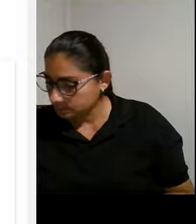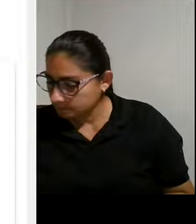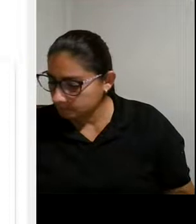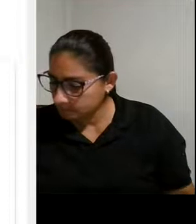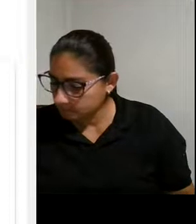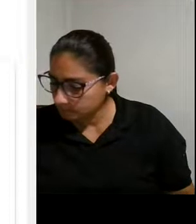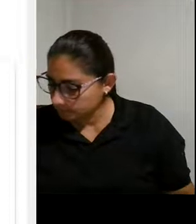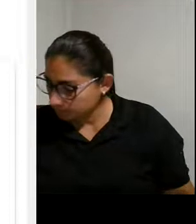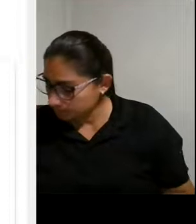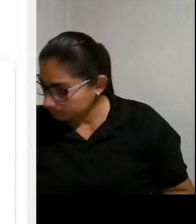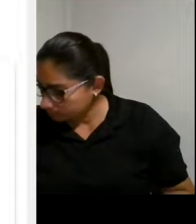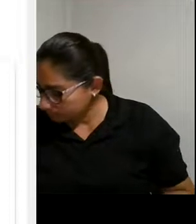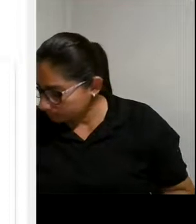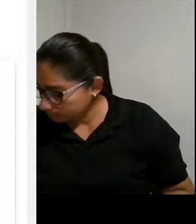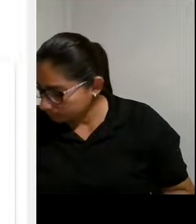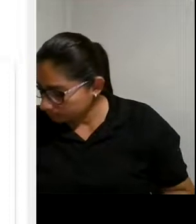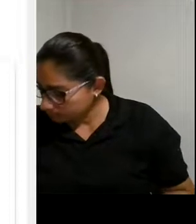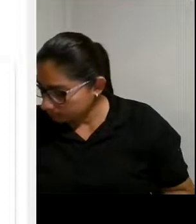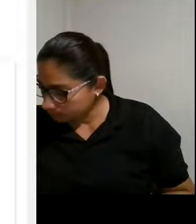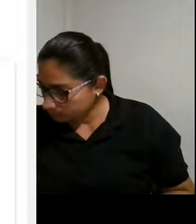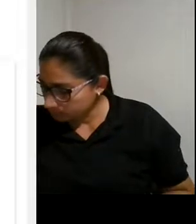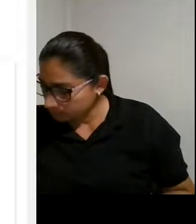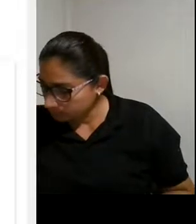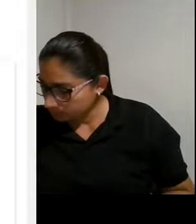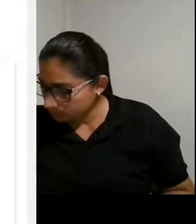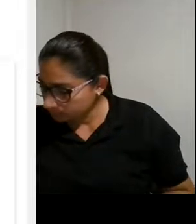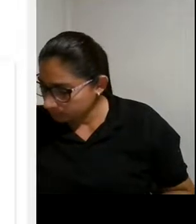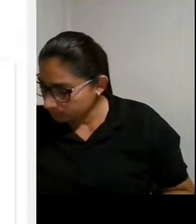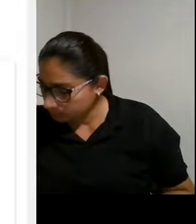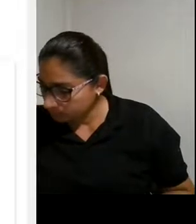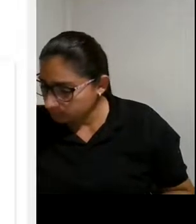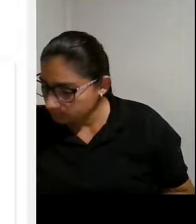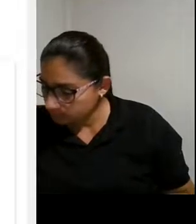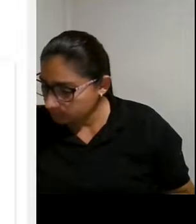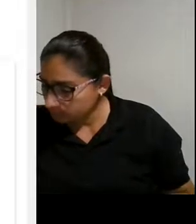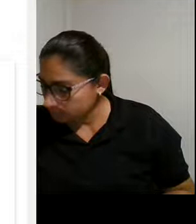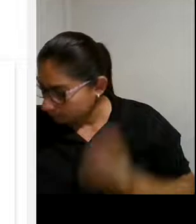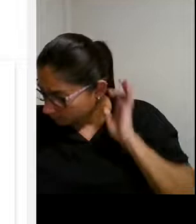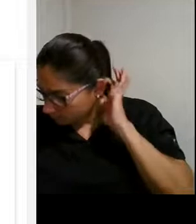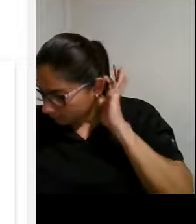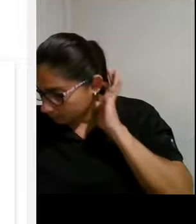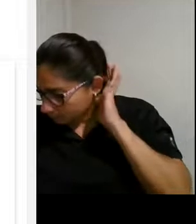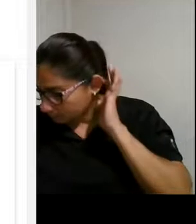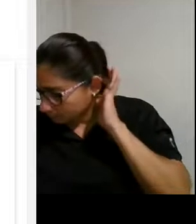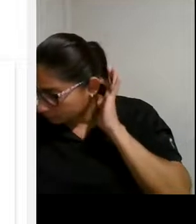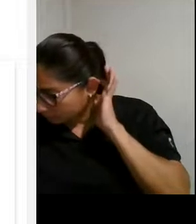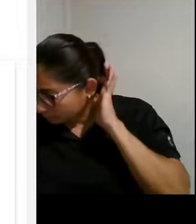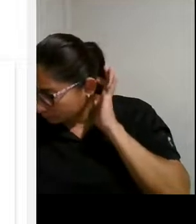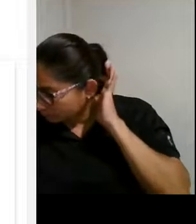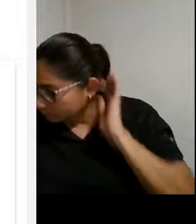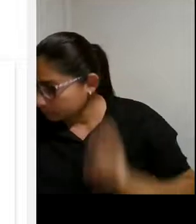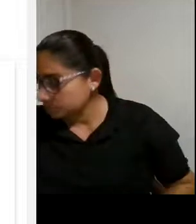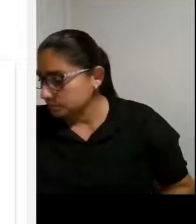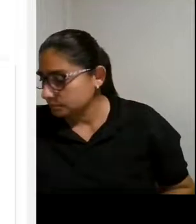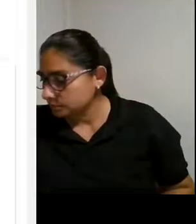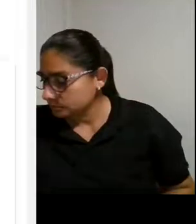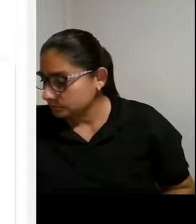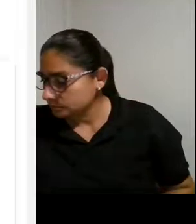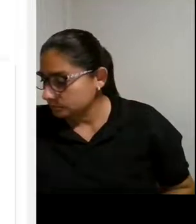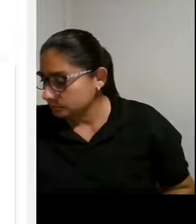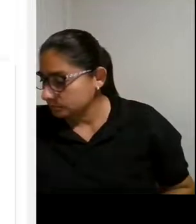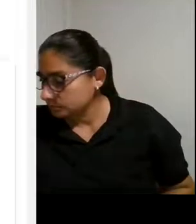Es curioso porque a mí el chat no me aparecía el lunes y ahora sí me aparece. Ujú. Sí, a mí hoy no me aparece, a veces me aparece y hoy no, ya lo busqué por